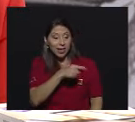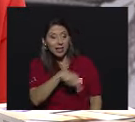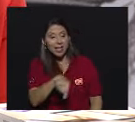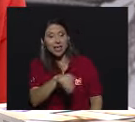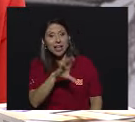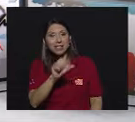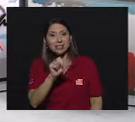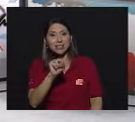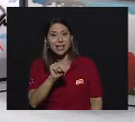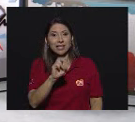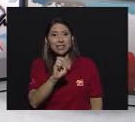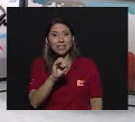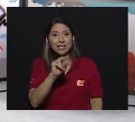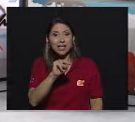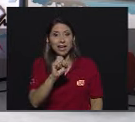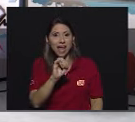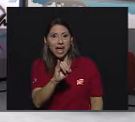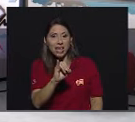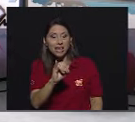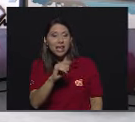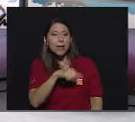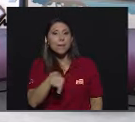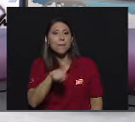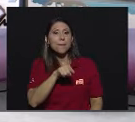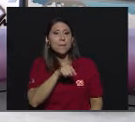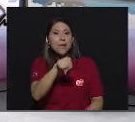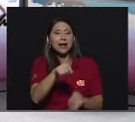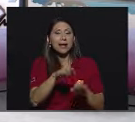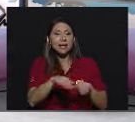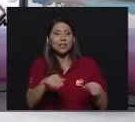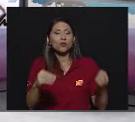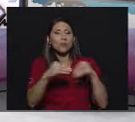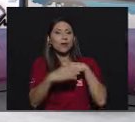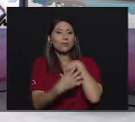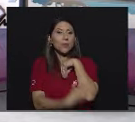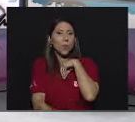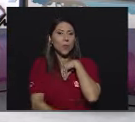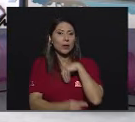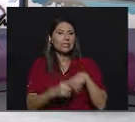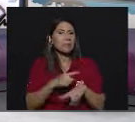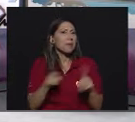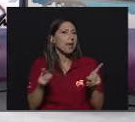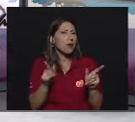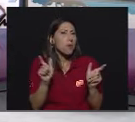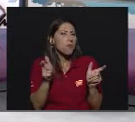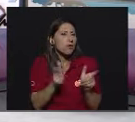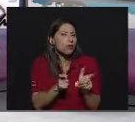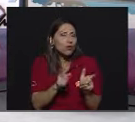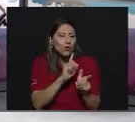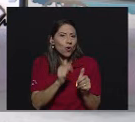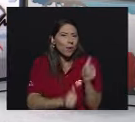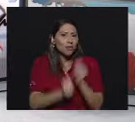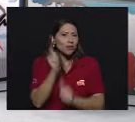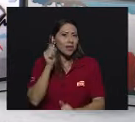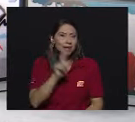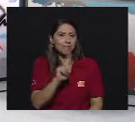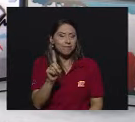a los Saint Sinai van básicamente los niños de climas más pobres, pero muy reducido, no la mayoría.